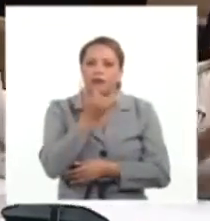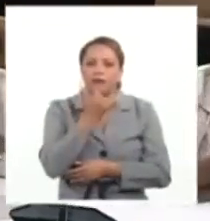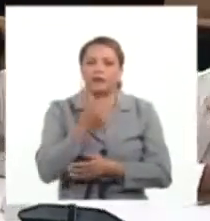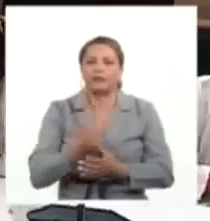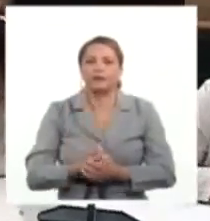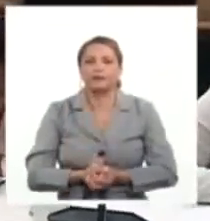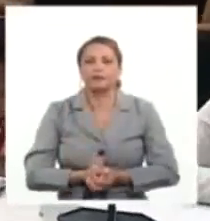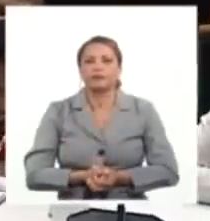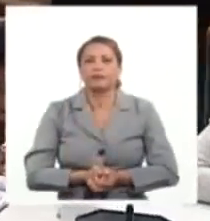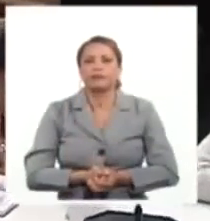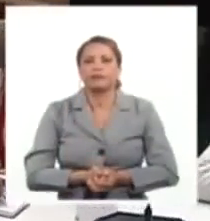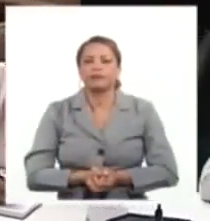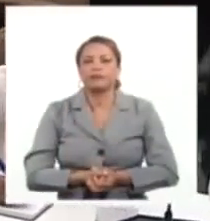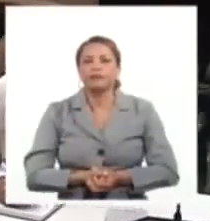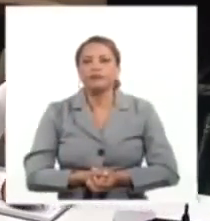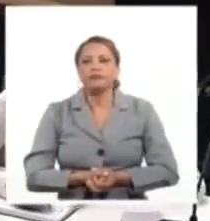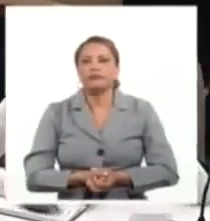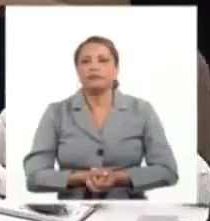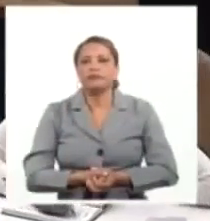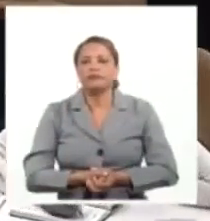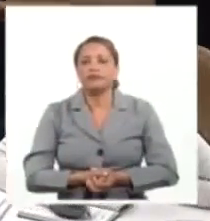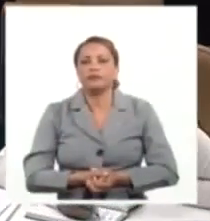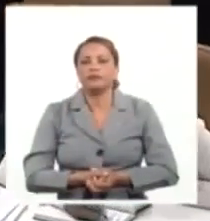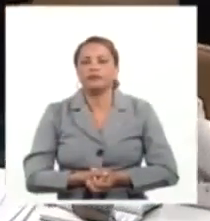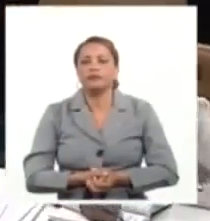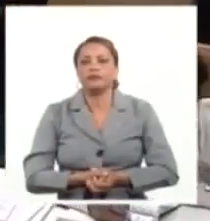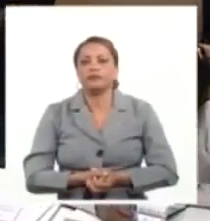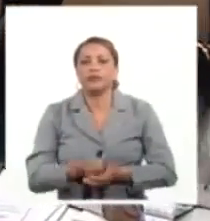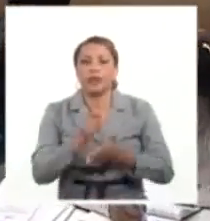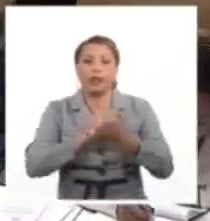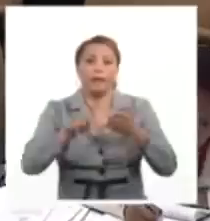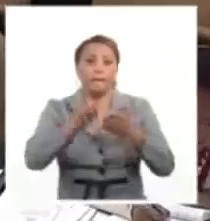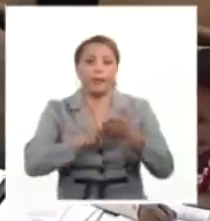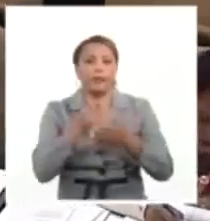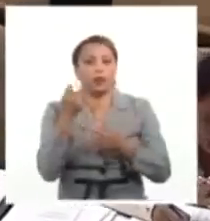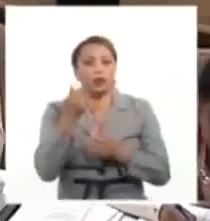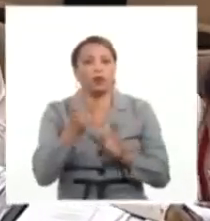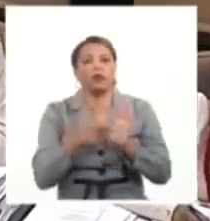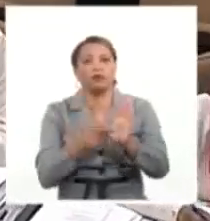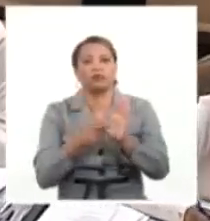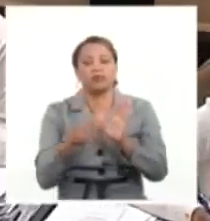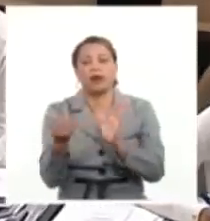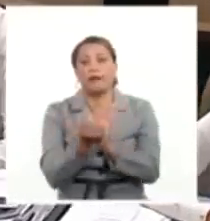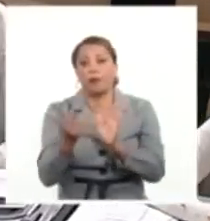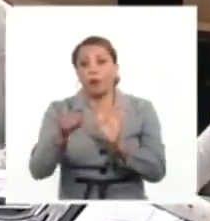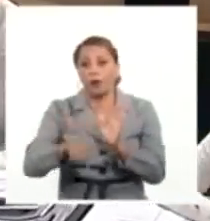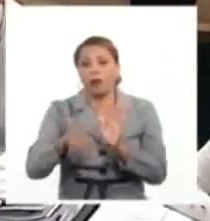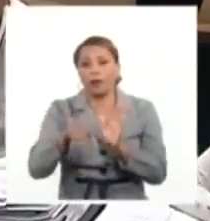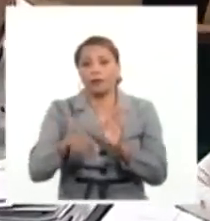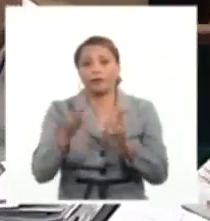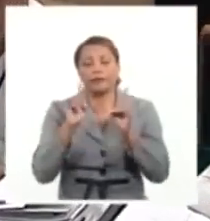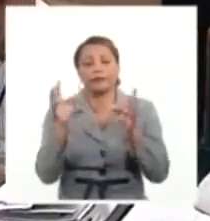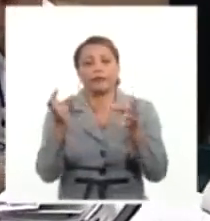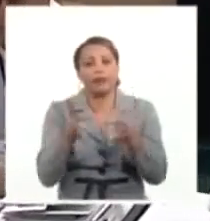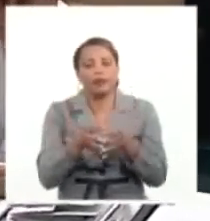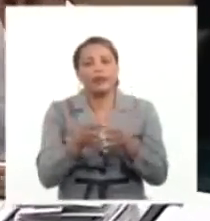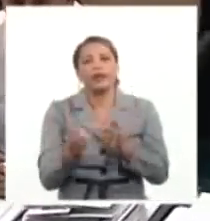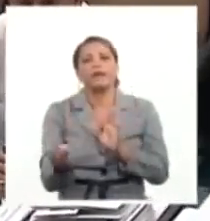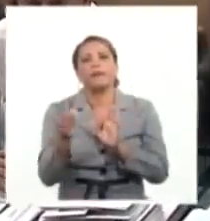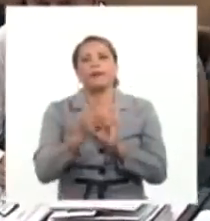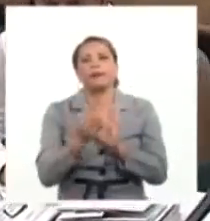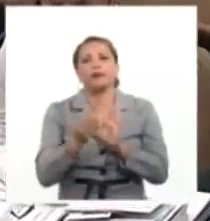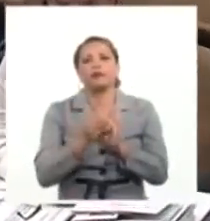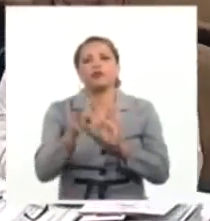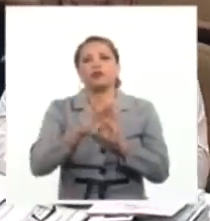señalados. En este sentido, el plan de la economía presentado y aprobado aquí concibe la implementación de un programa